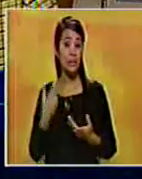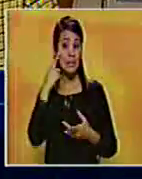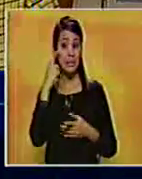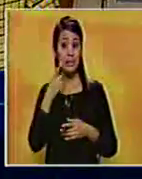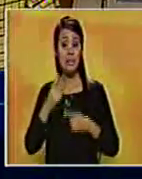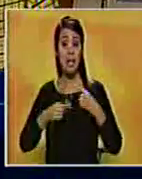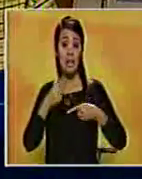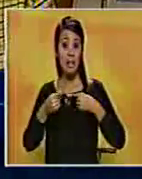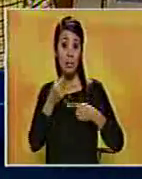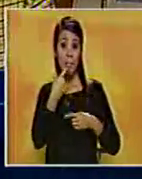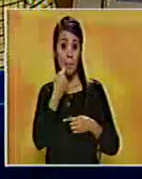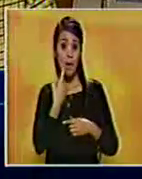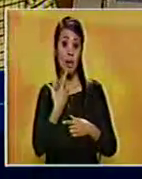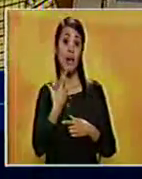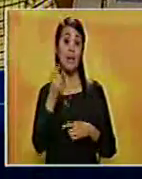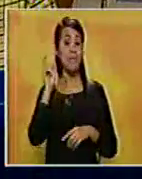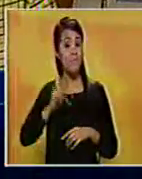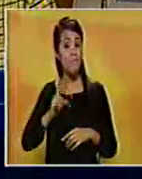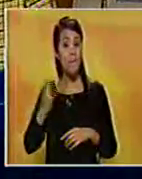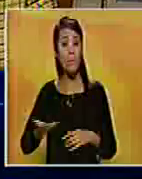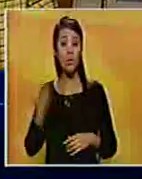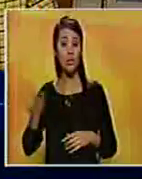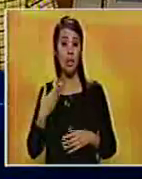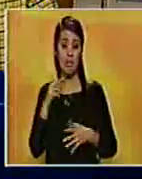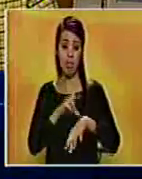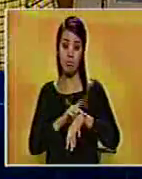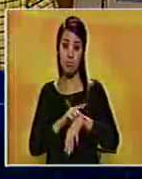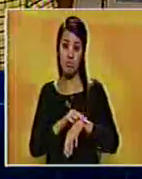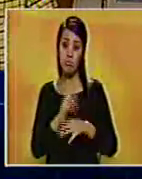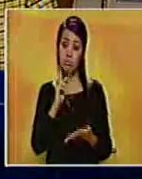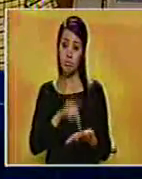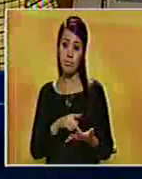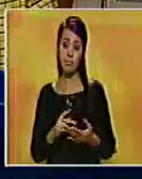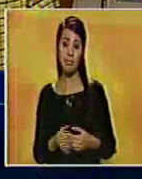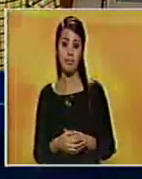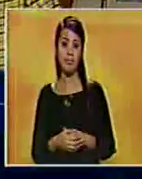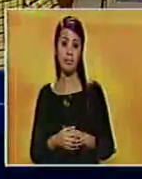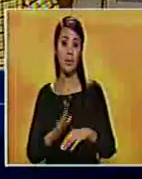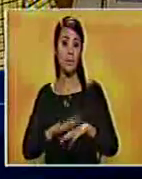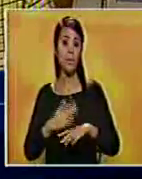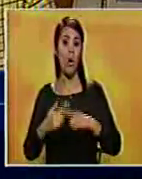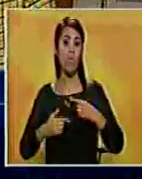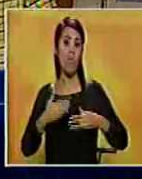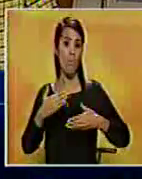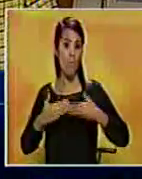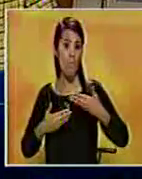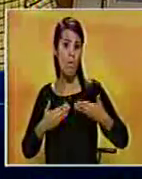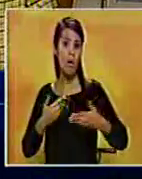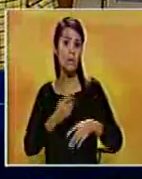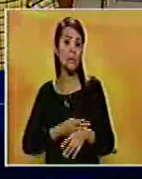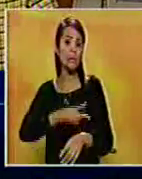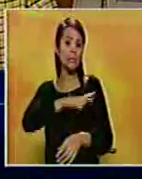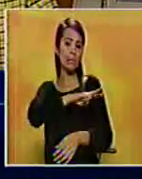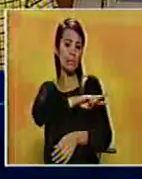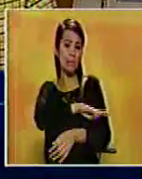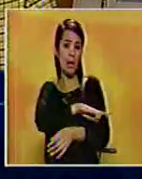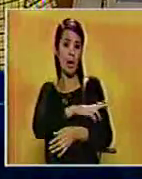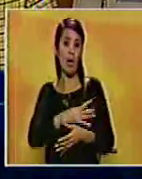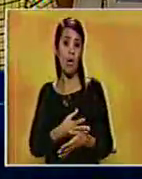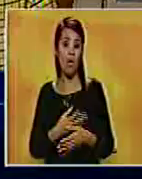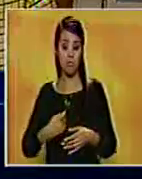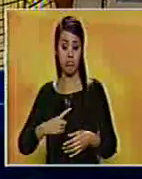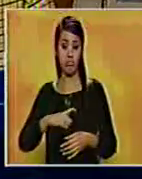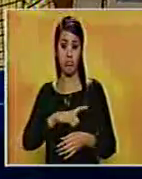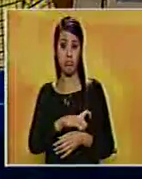tratan fallecen es una enfermedad mortal porque los parásitos van rompiendo glóbulos rojos hasta que un momento llega un momento que llega a la malaria